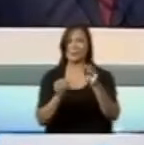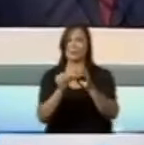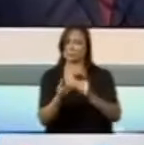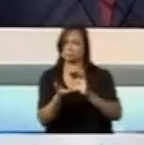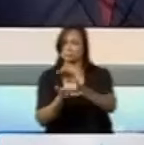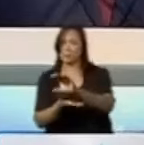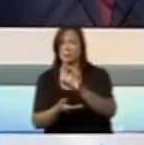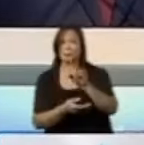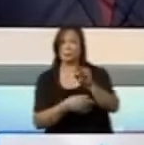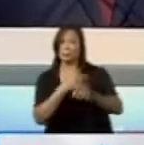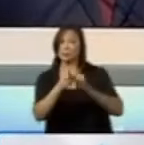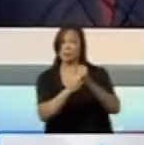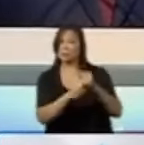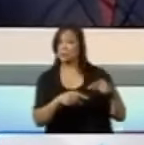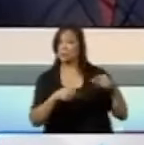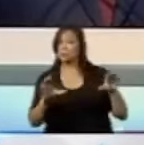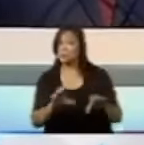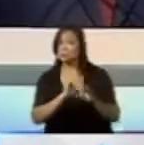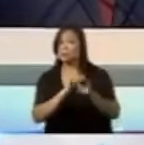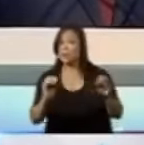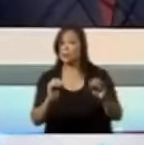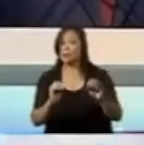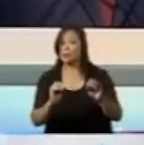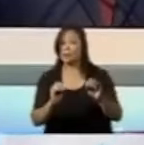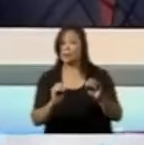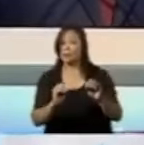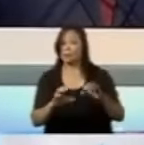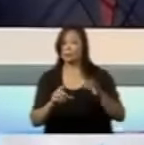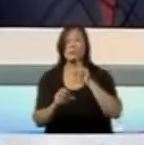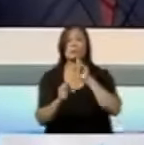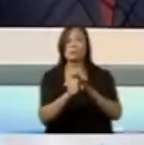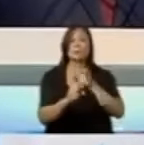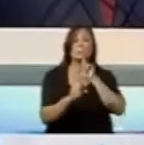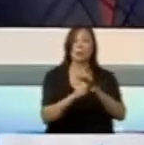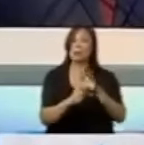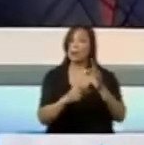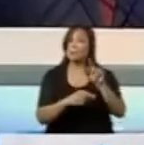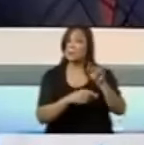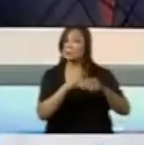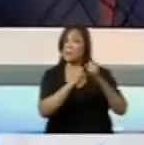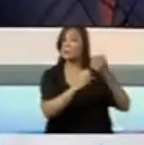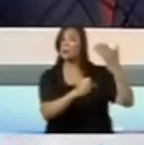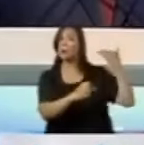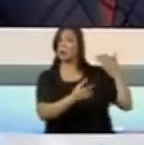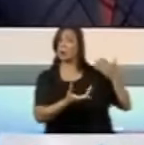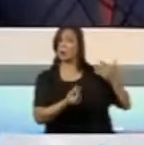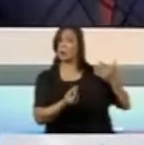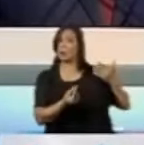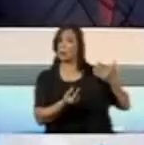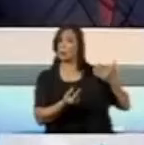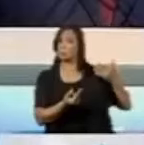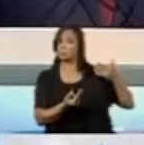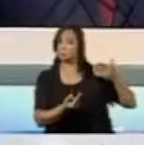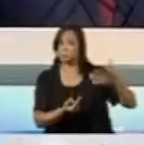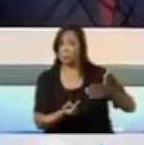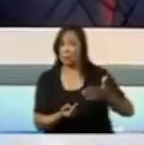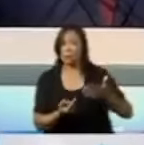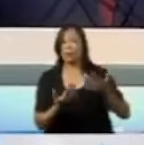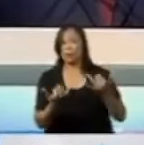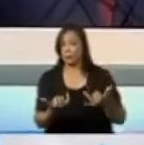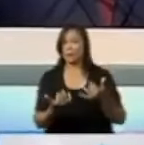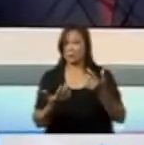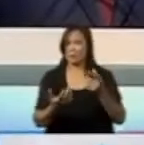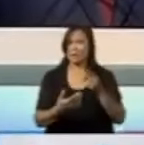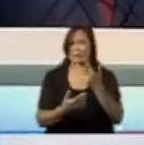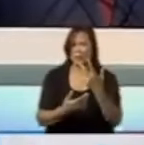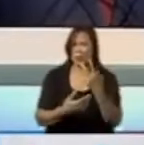más. Pero en 20 años no se hizo nada, no se hizo nada de lo que se está prometiendo hoy y nosotros hemos tenido que en 3 años hacer todo lo que no se